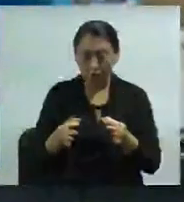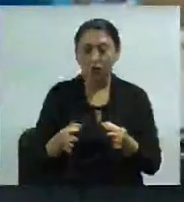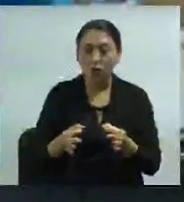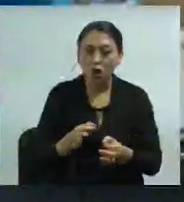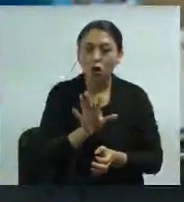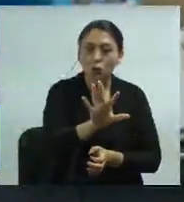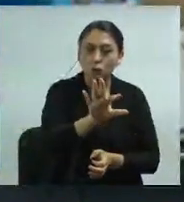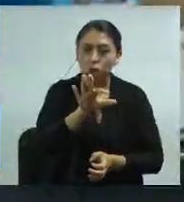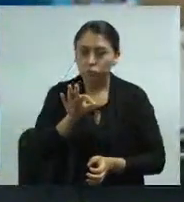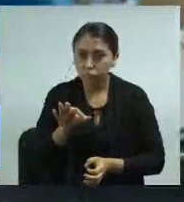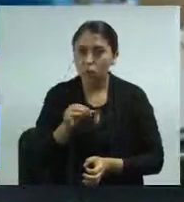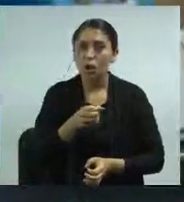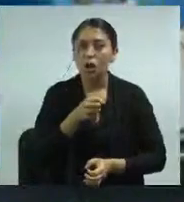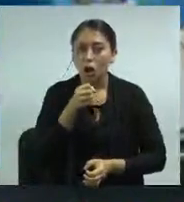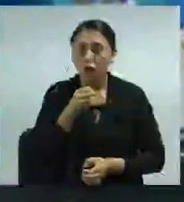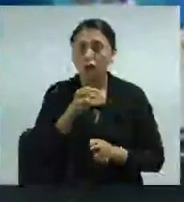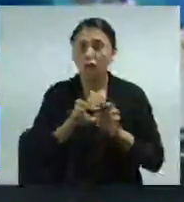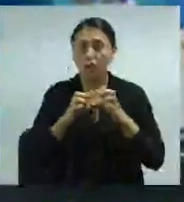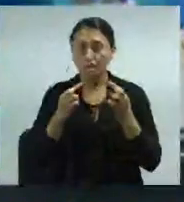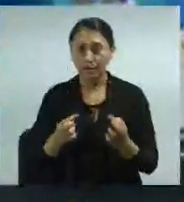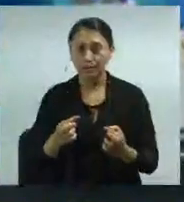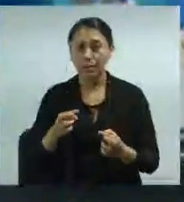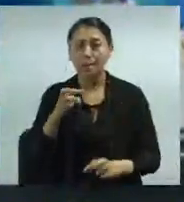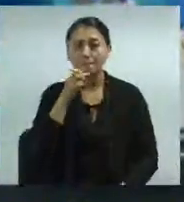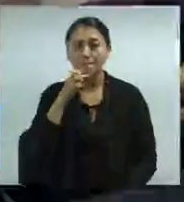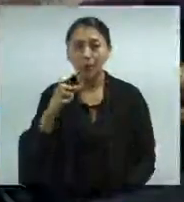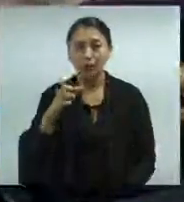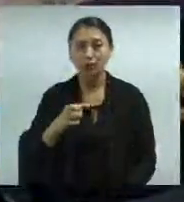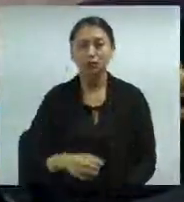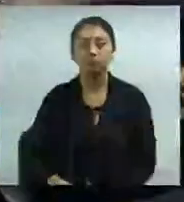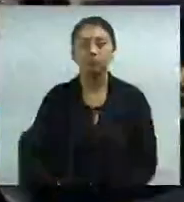invitados a la conferencia de prensa. Buen provecho.